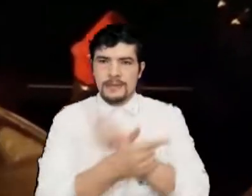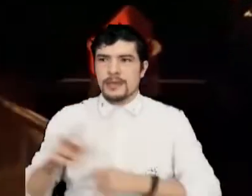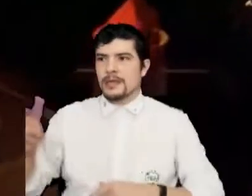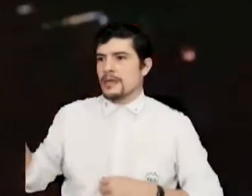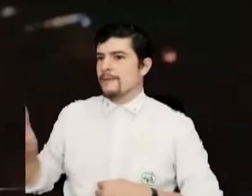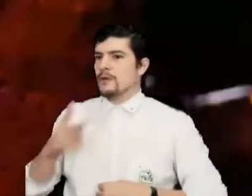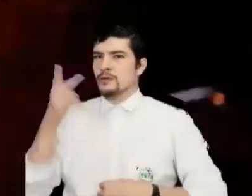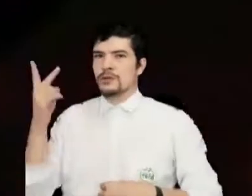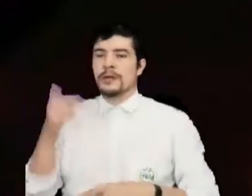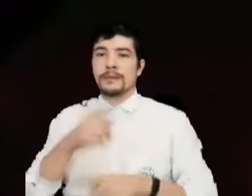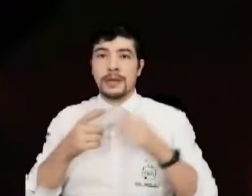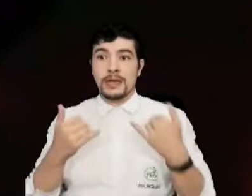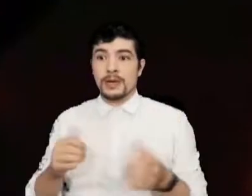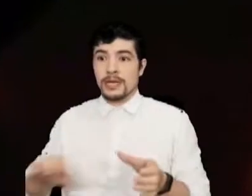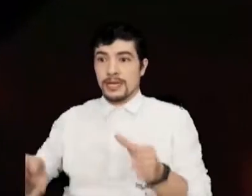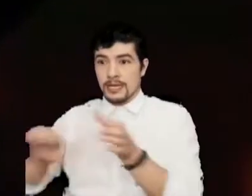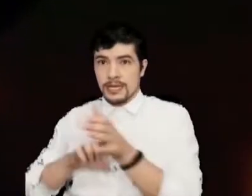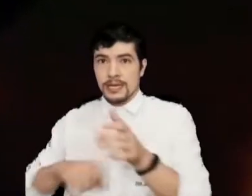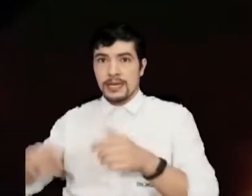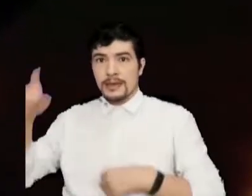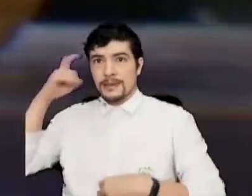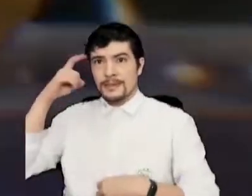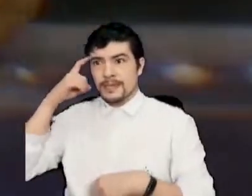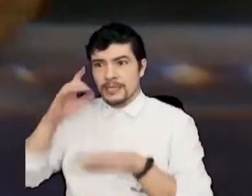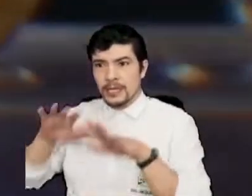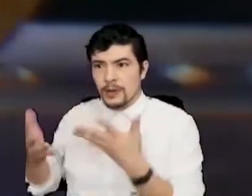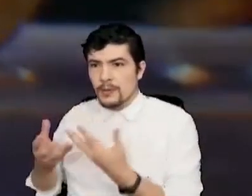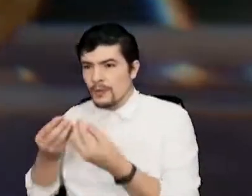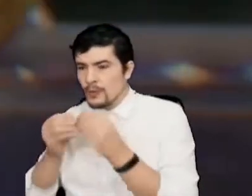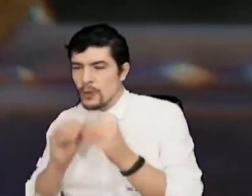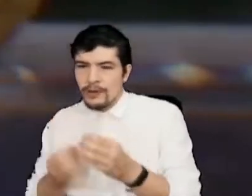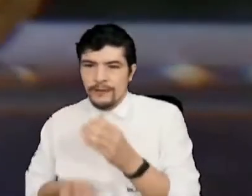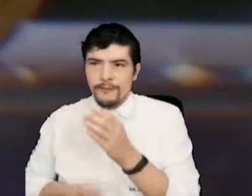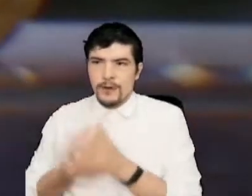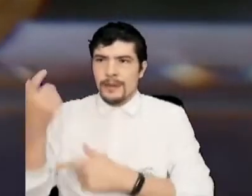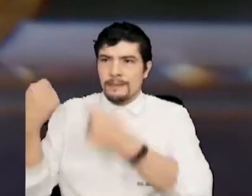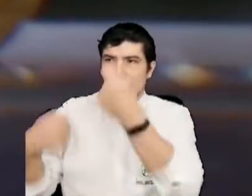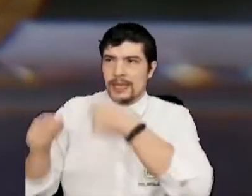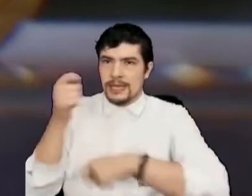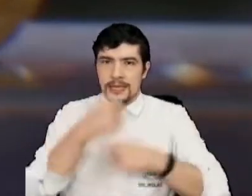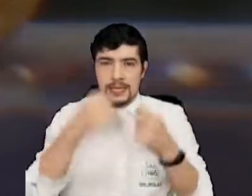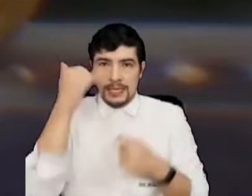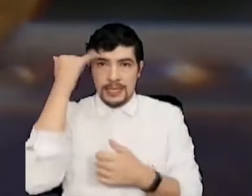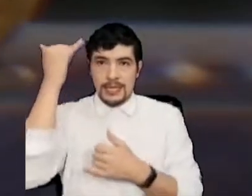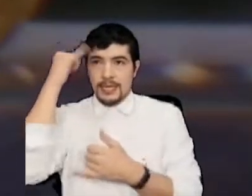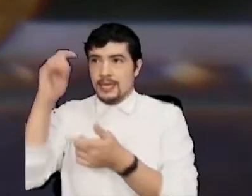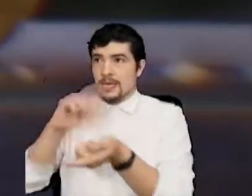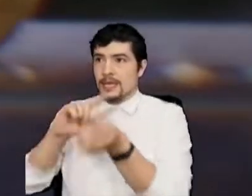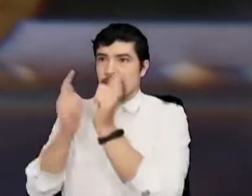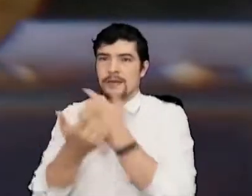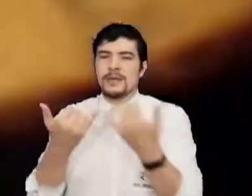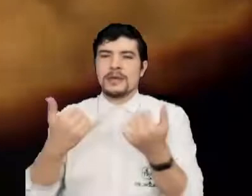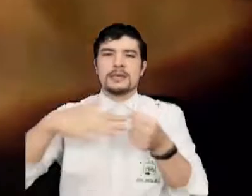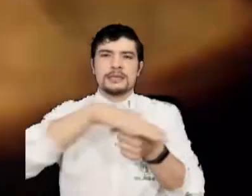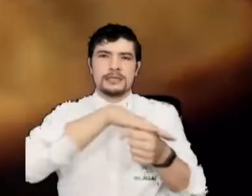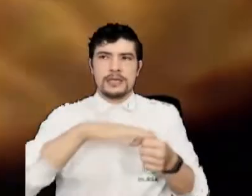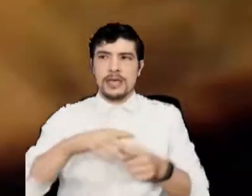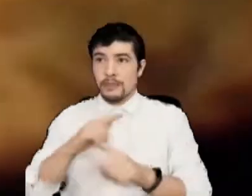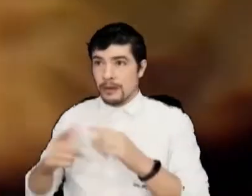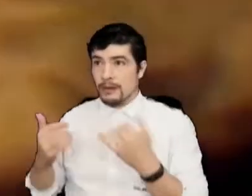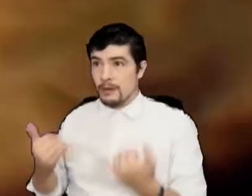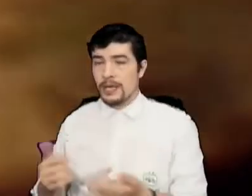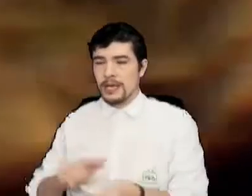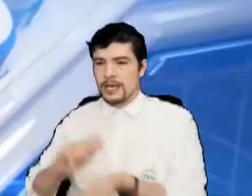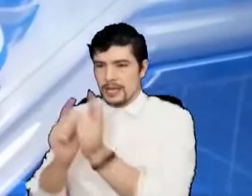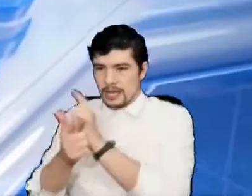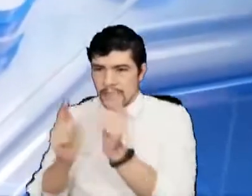equipo esté pensando en nuevas formas de vender, innovar y reinventarse ante esta situación. Estamos generando cambios, estamos creando